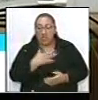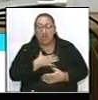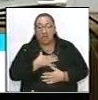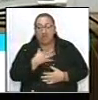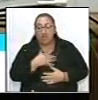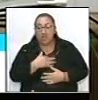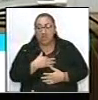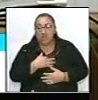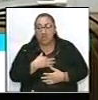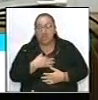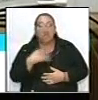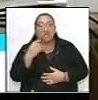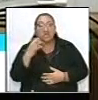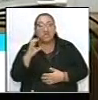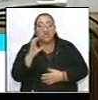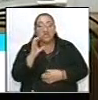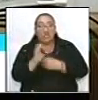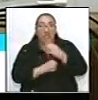y el pantalón azul.